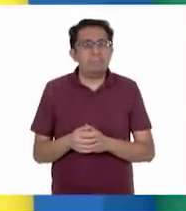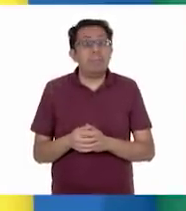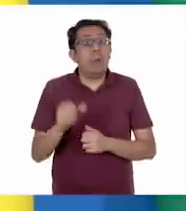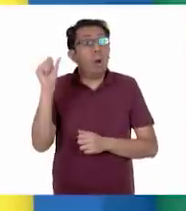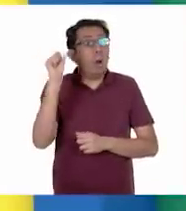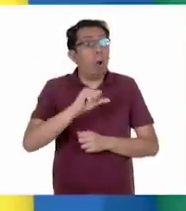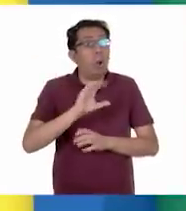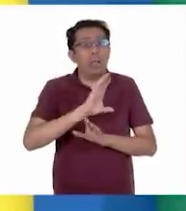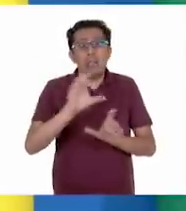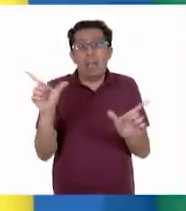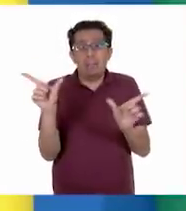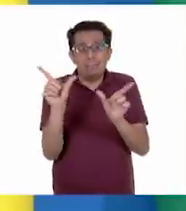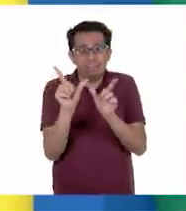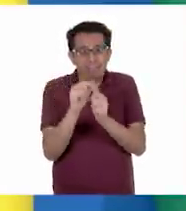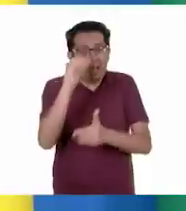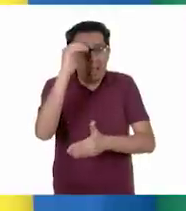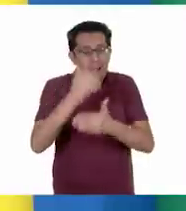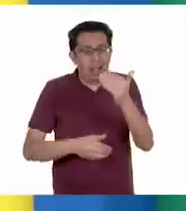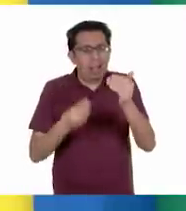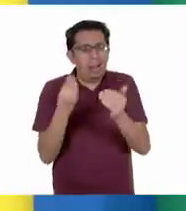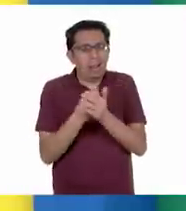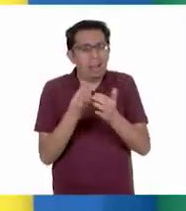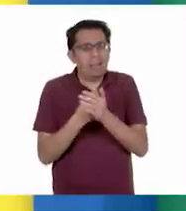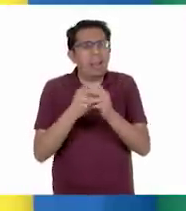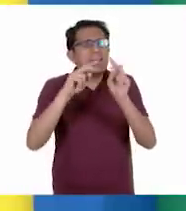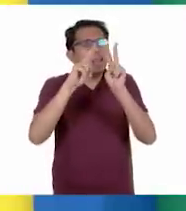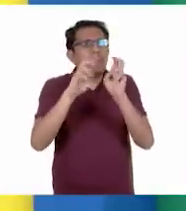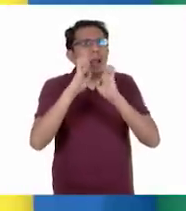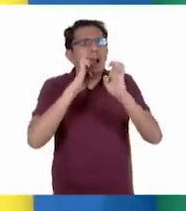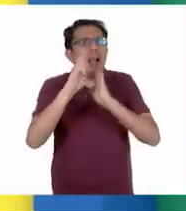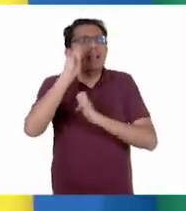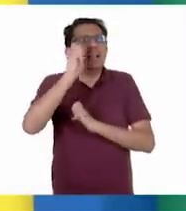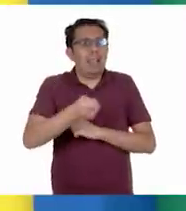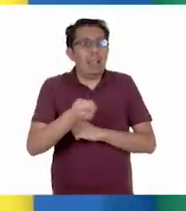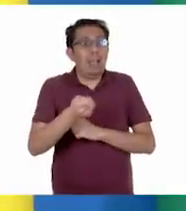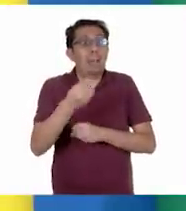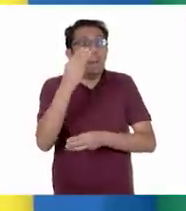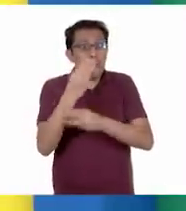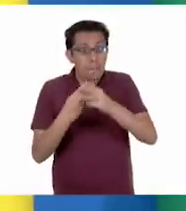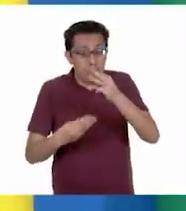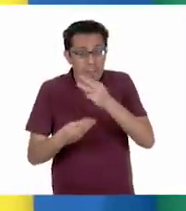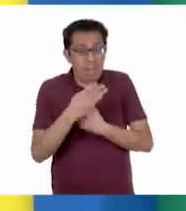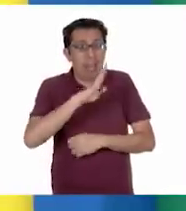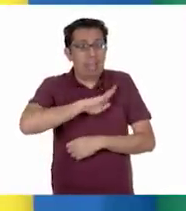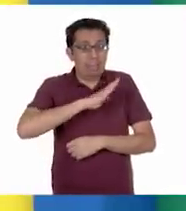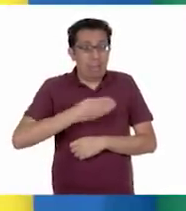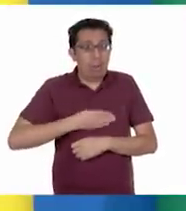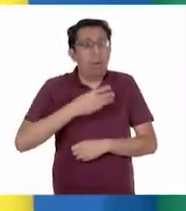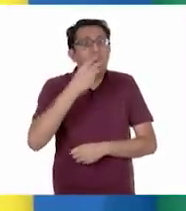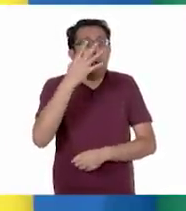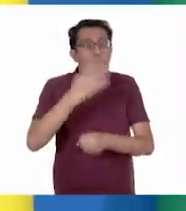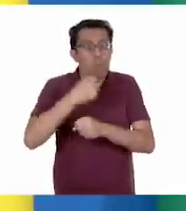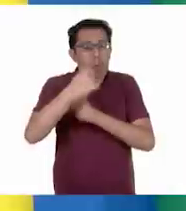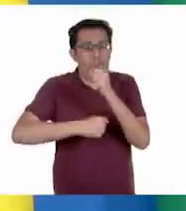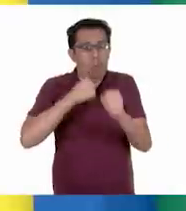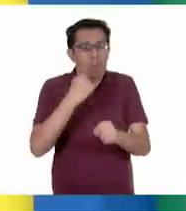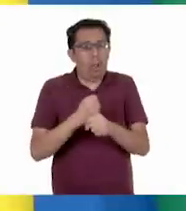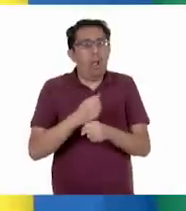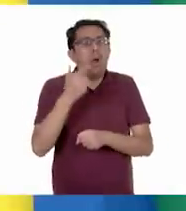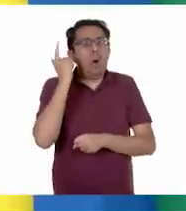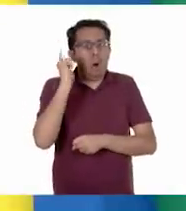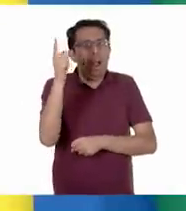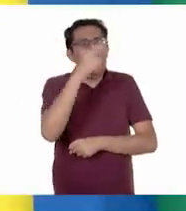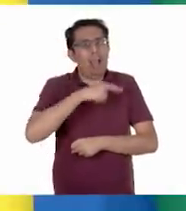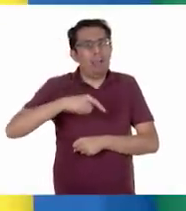Por hoy hemos terminado con ¿Qué es la entrevista? De lengua materna español de cuarto grado. Espero que lo hayan